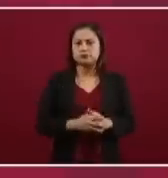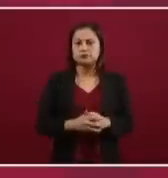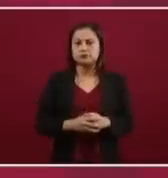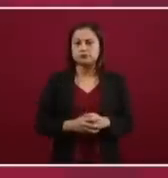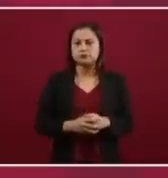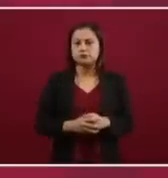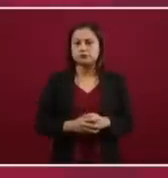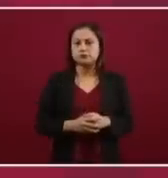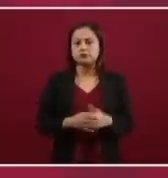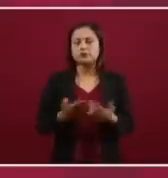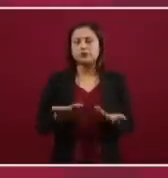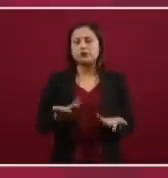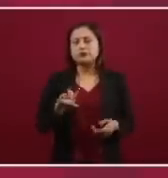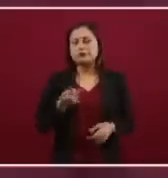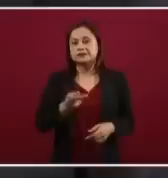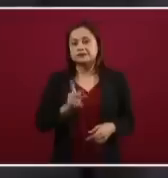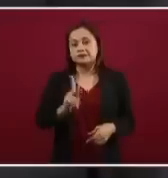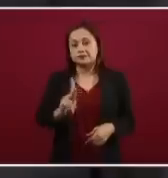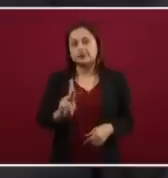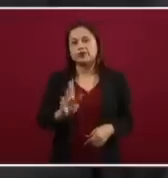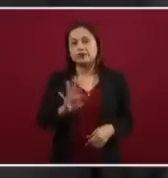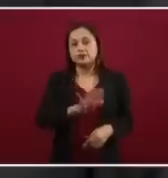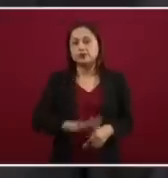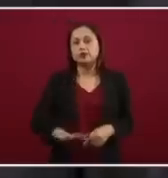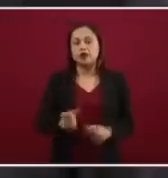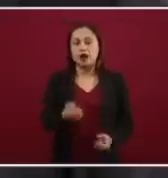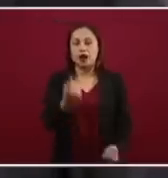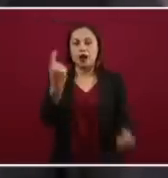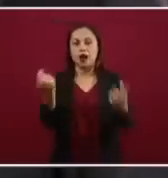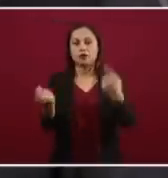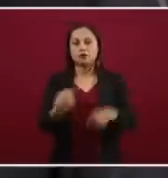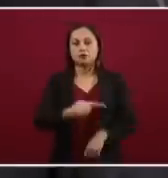Desde luego que hay pobreza,